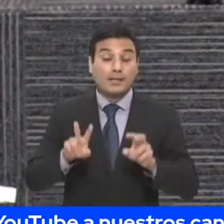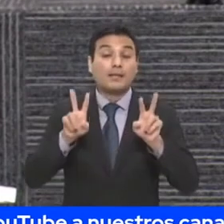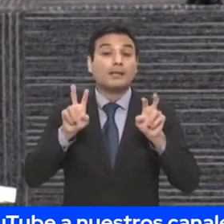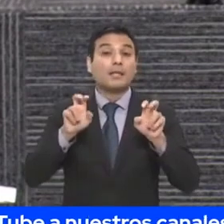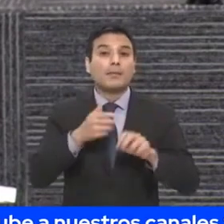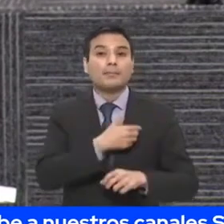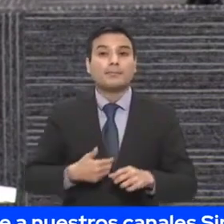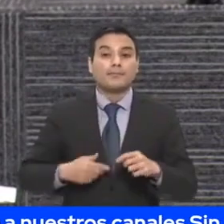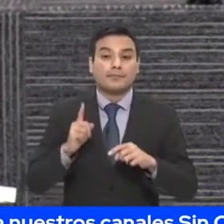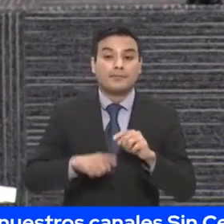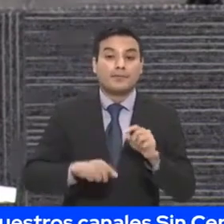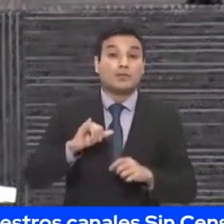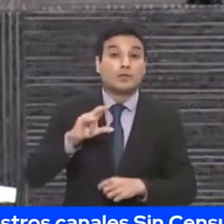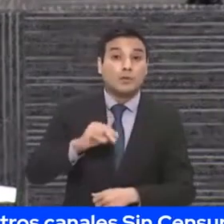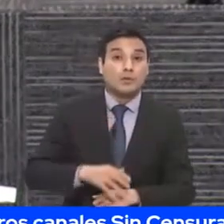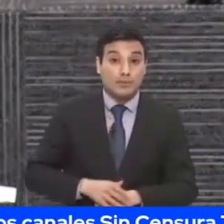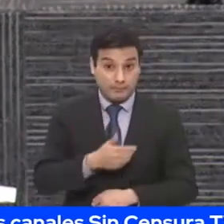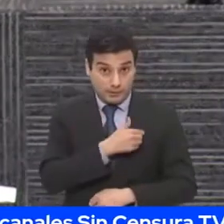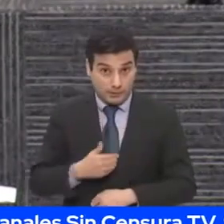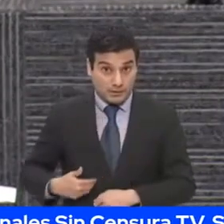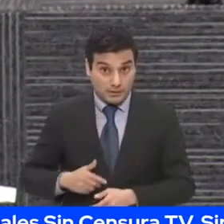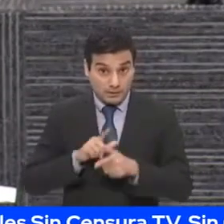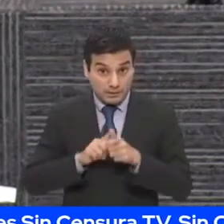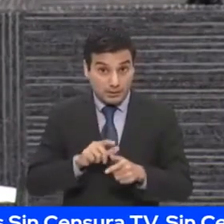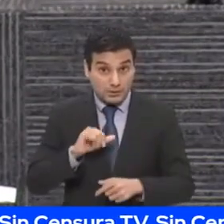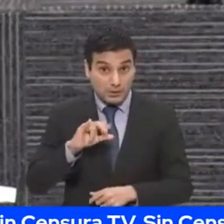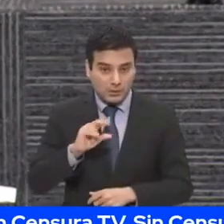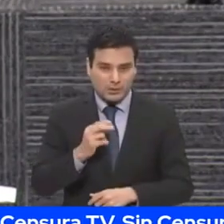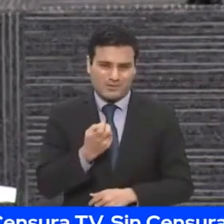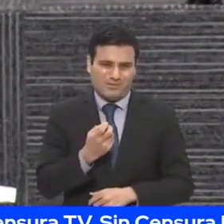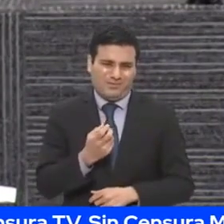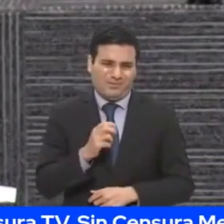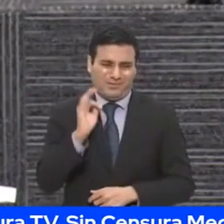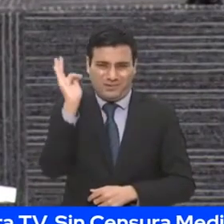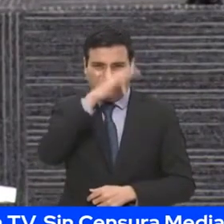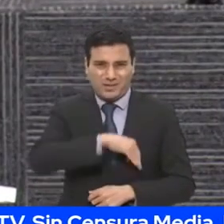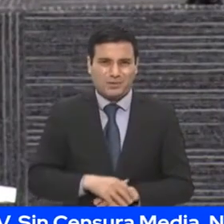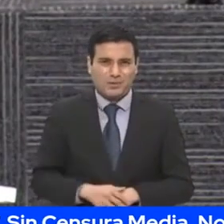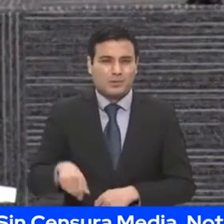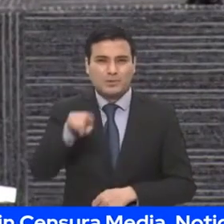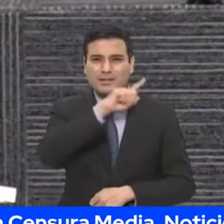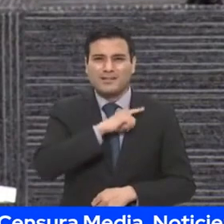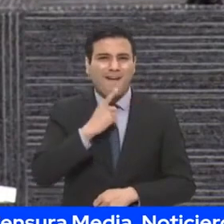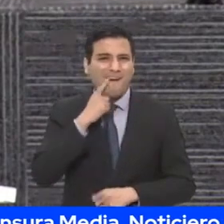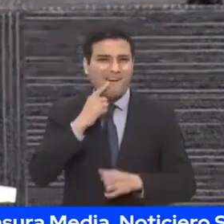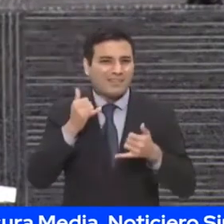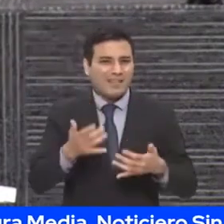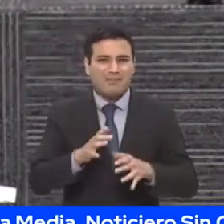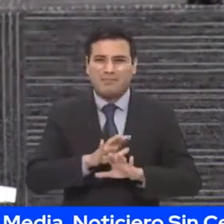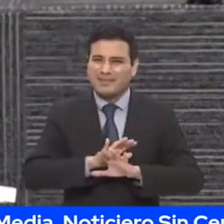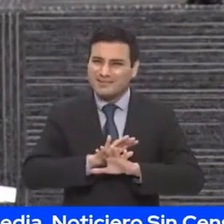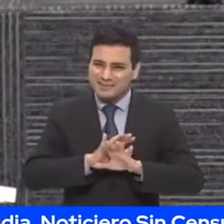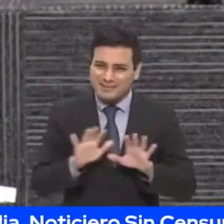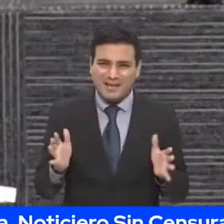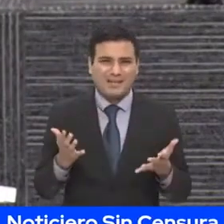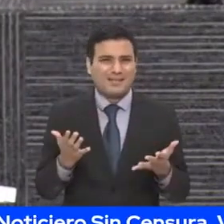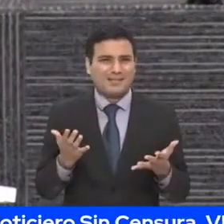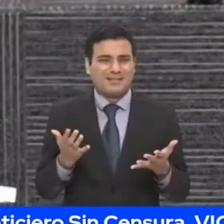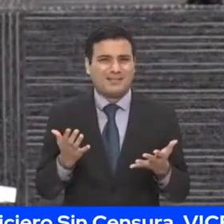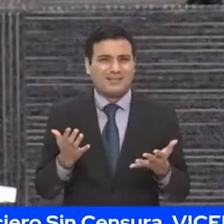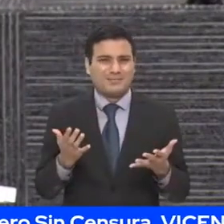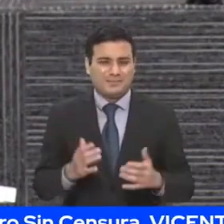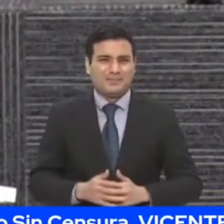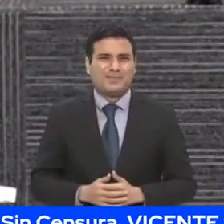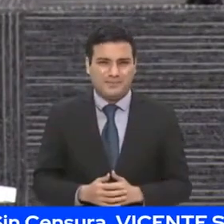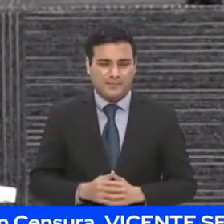mandato y no una ratificación. Dejen ya de estar haciendo trampa en el tema de la recolección de las